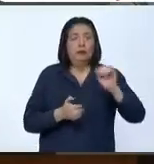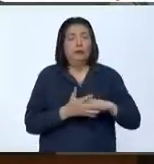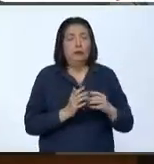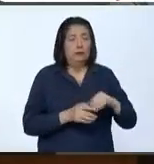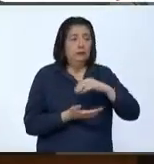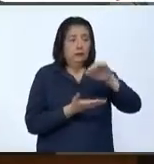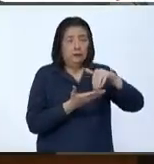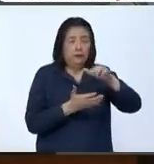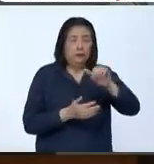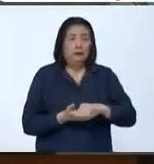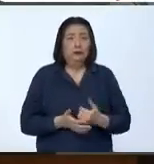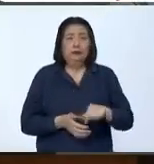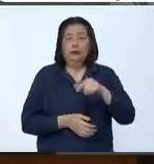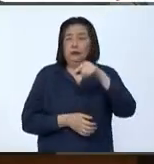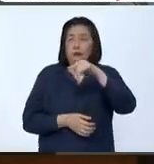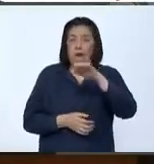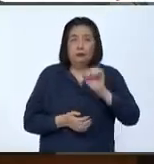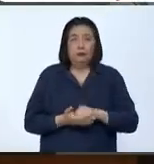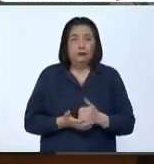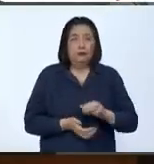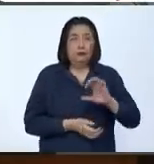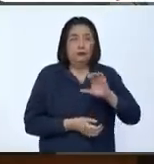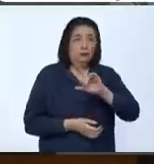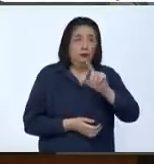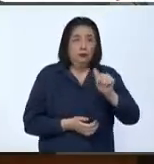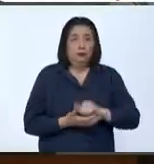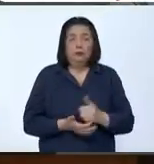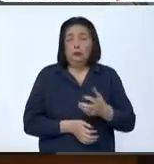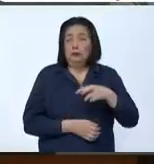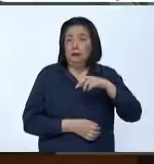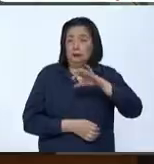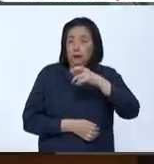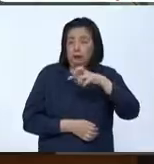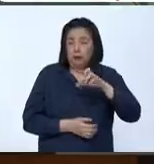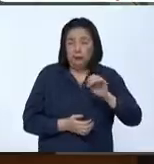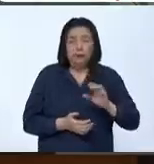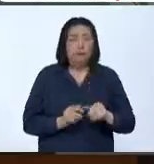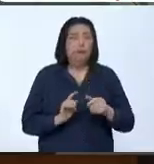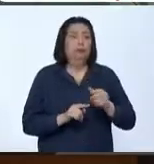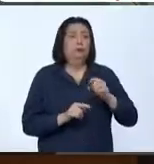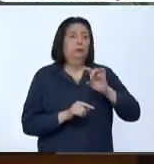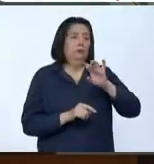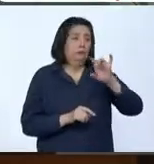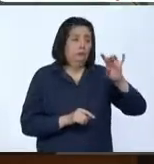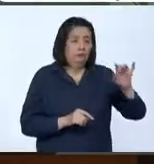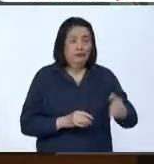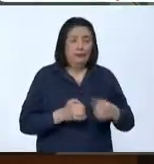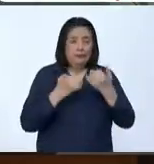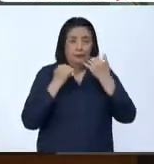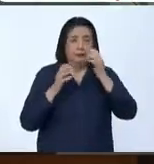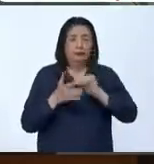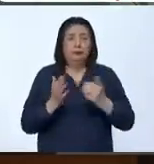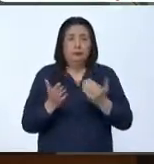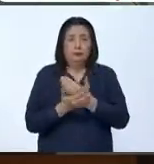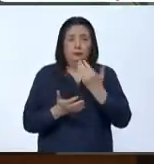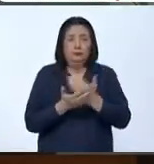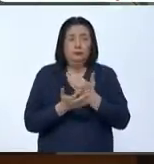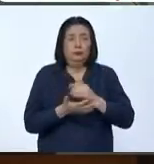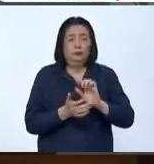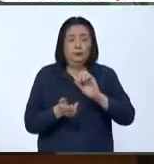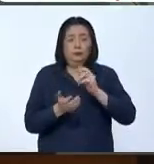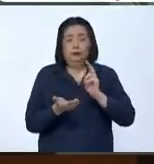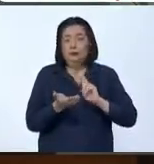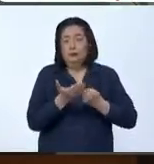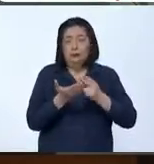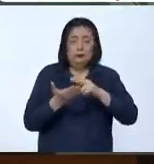central quechua chahui chipibo conibo y One Piece con las nuevas traductoras